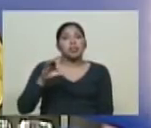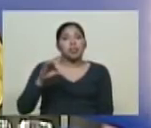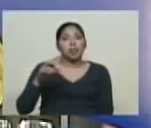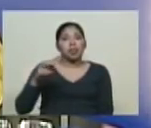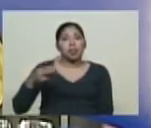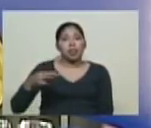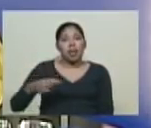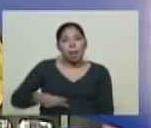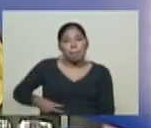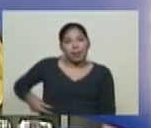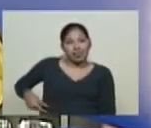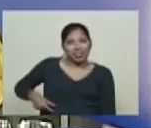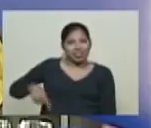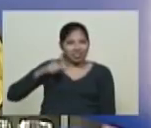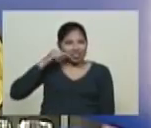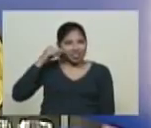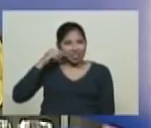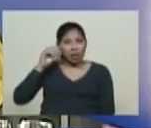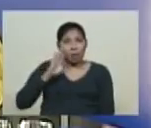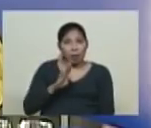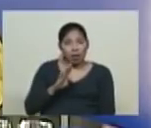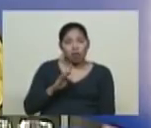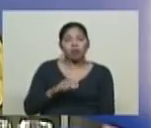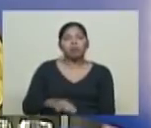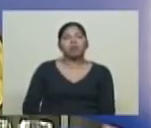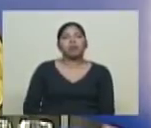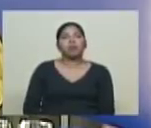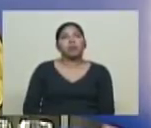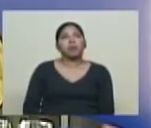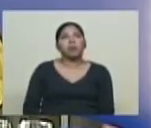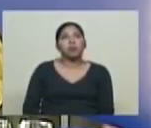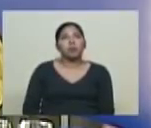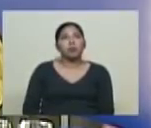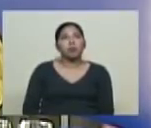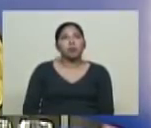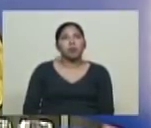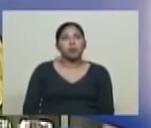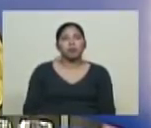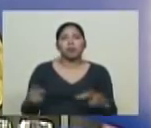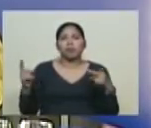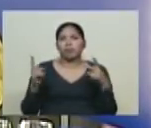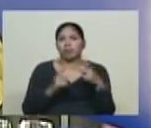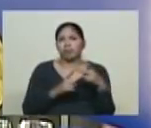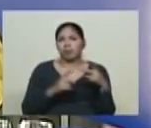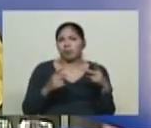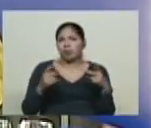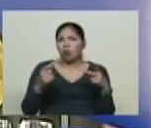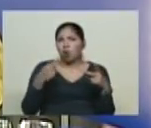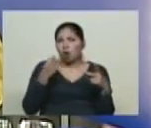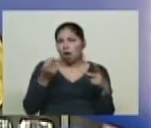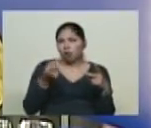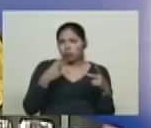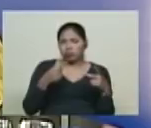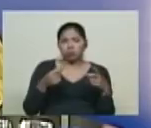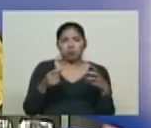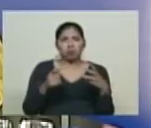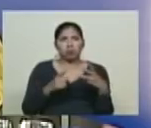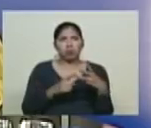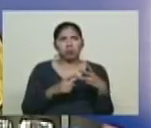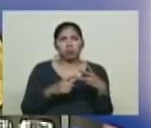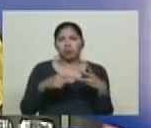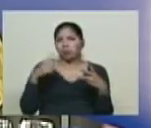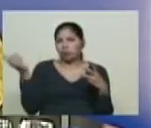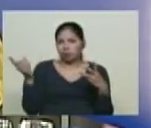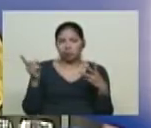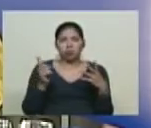hepatitis B, polio IPV, polio oral bivalente,